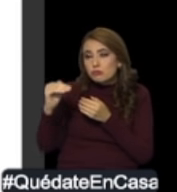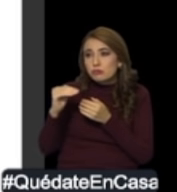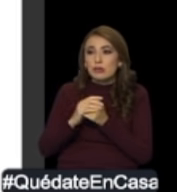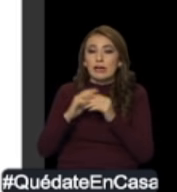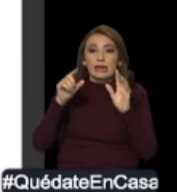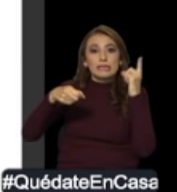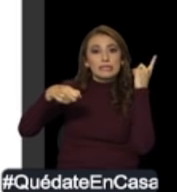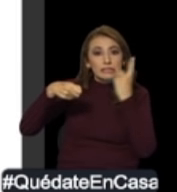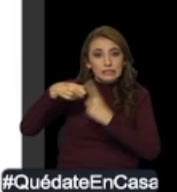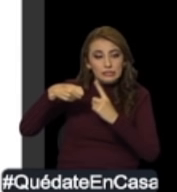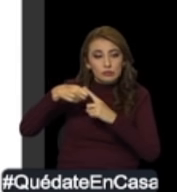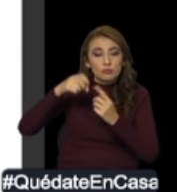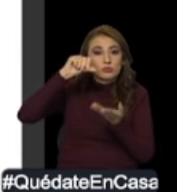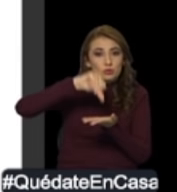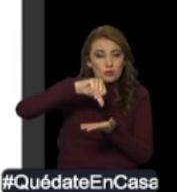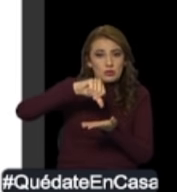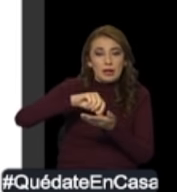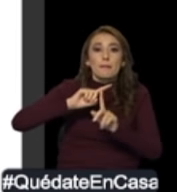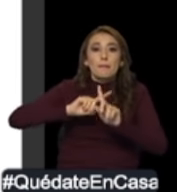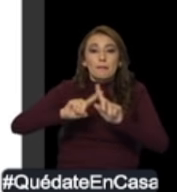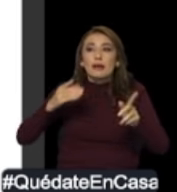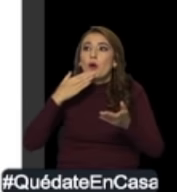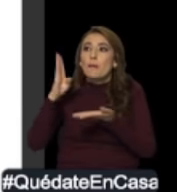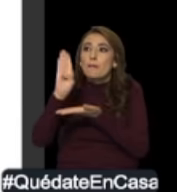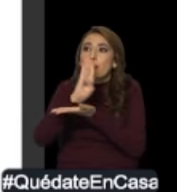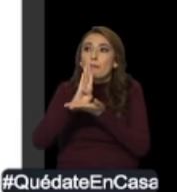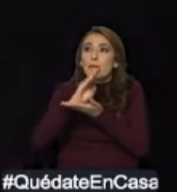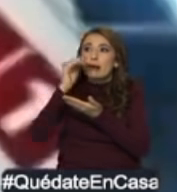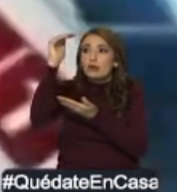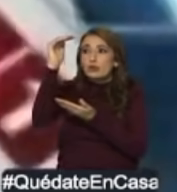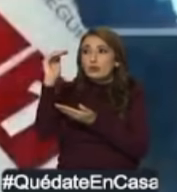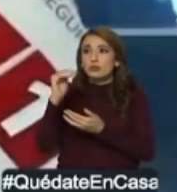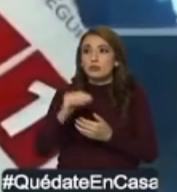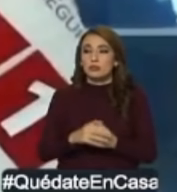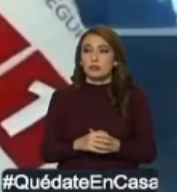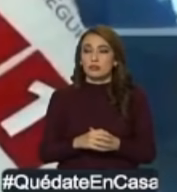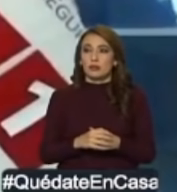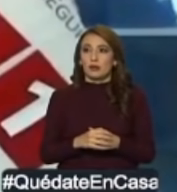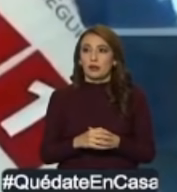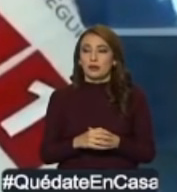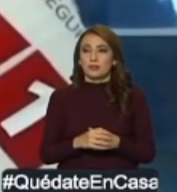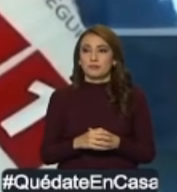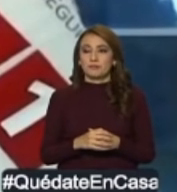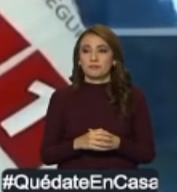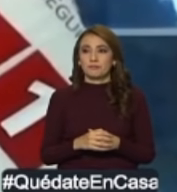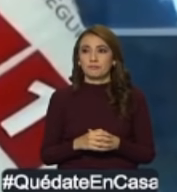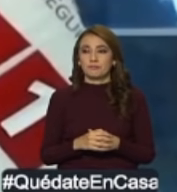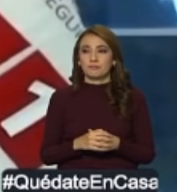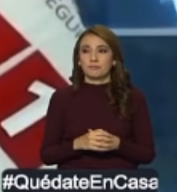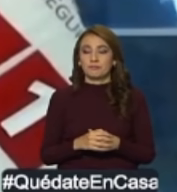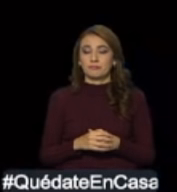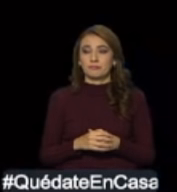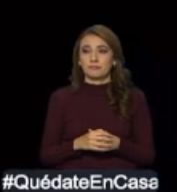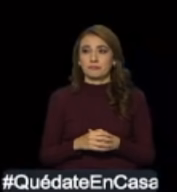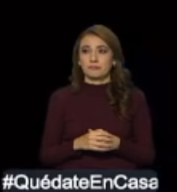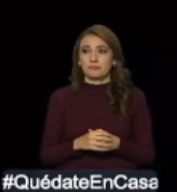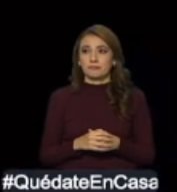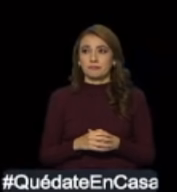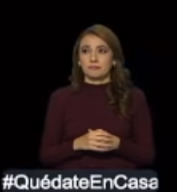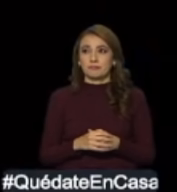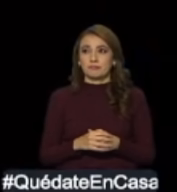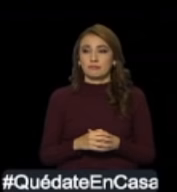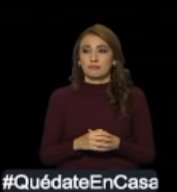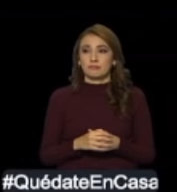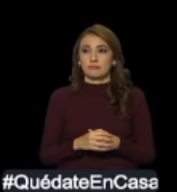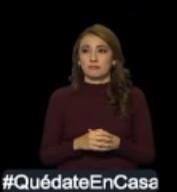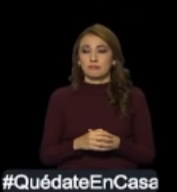alcaldes. Me parece que hay una provincia más, si fueran tan amables en presentar esta. Esto va a ofrecer a